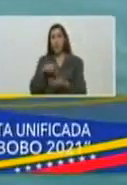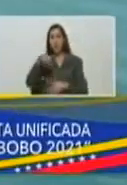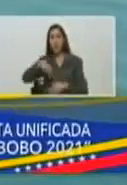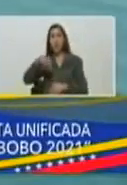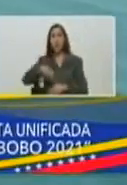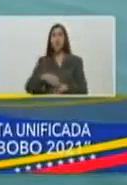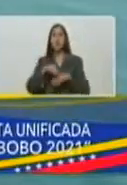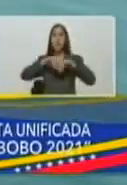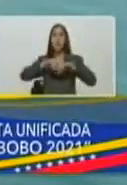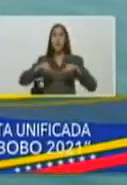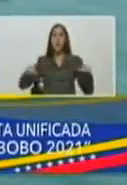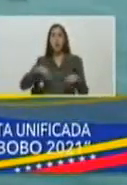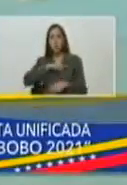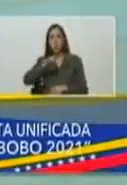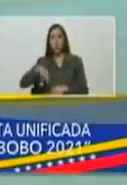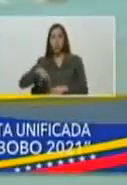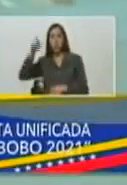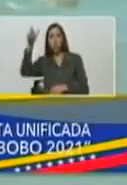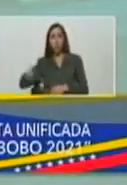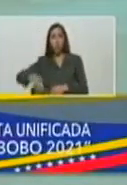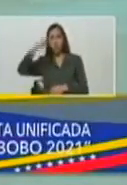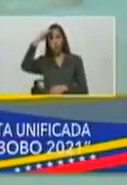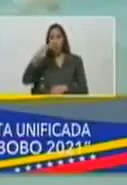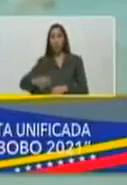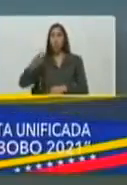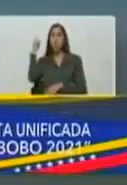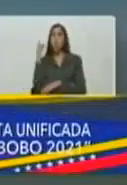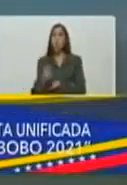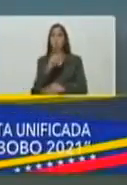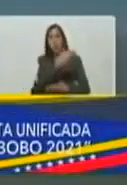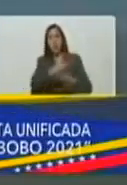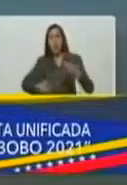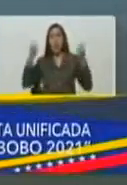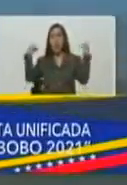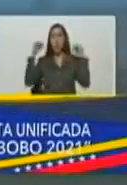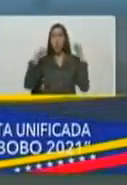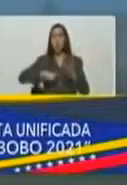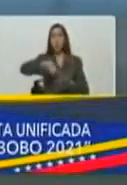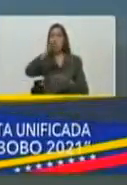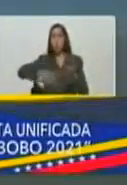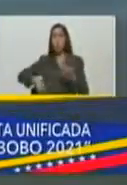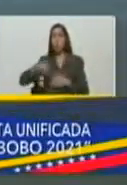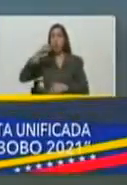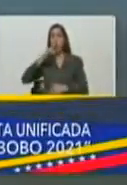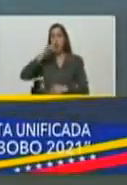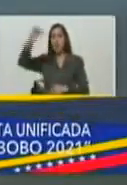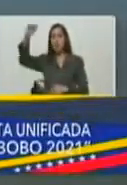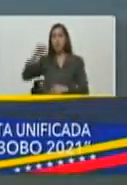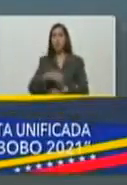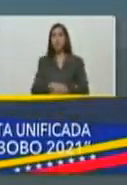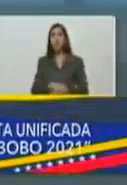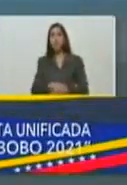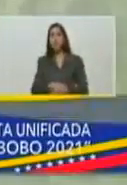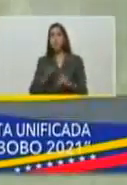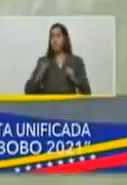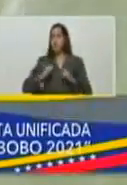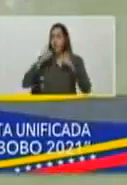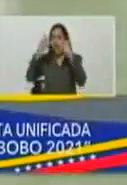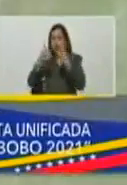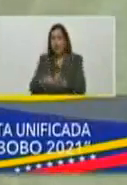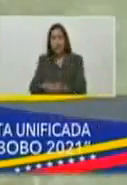territorio nuestro comandante estratégico con la orden de operaciones firmada por usted para iniciar